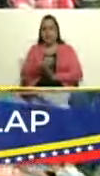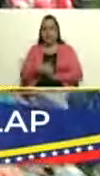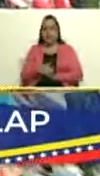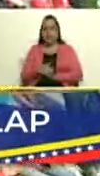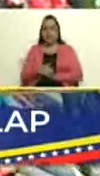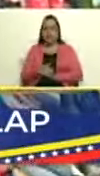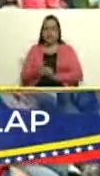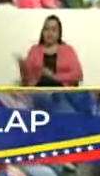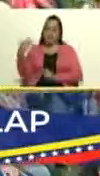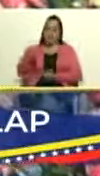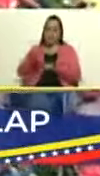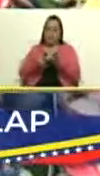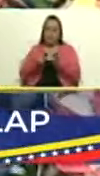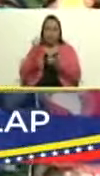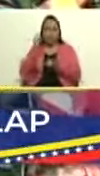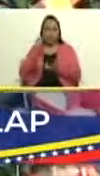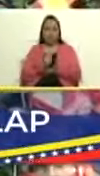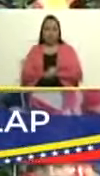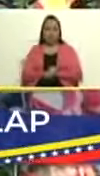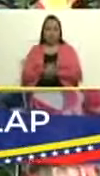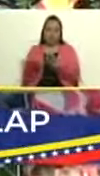Vente, Silita, acompáñame.